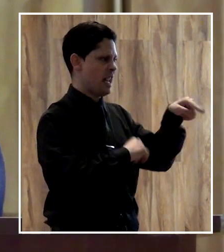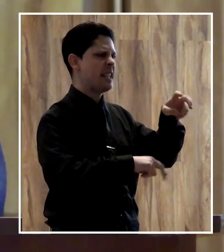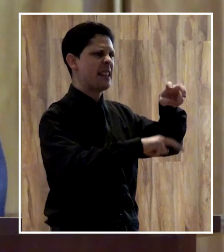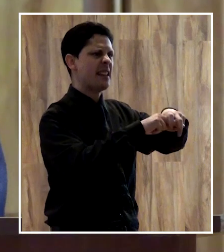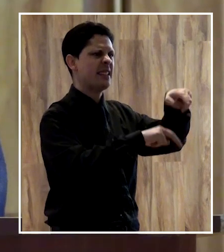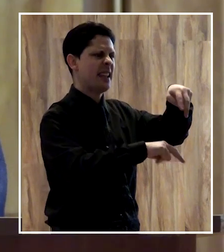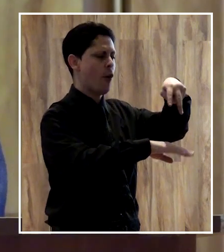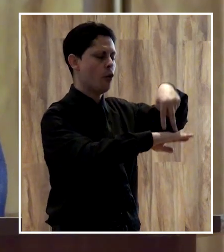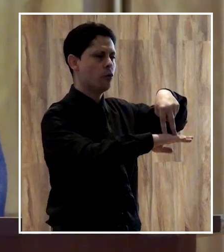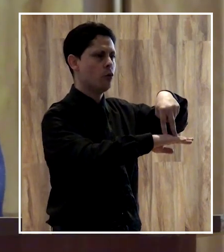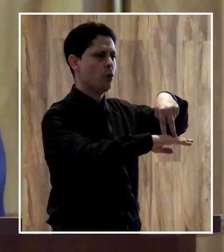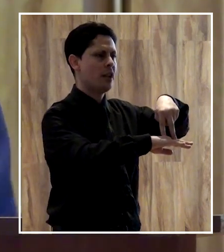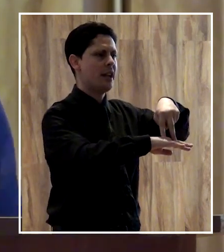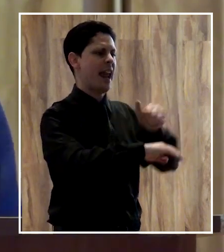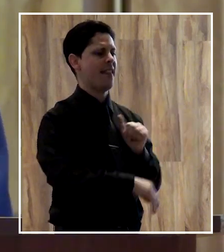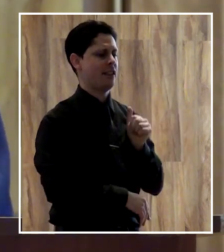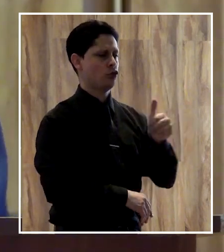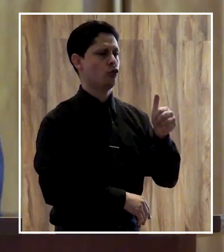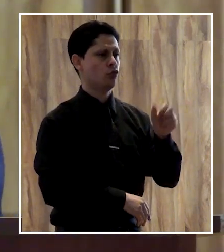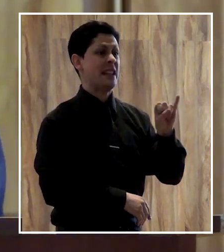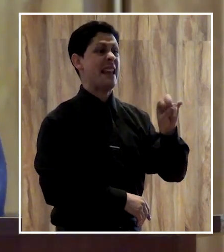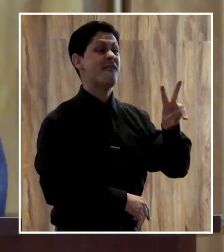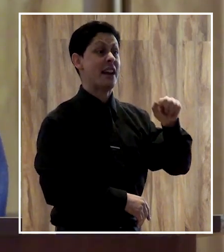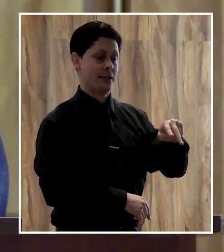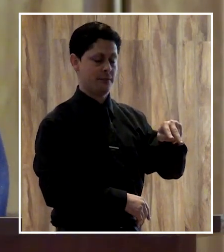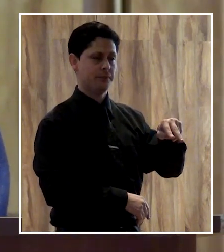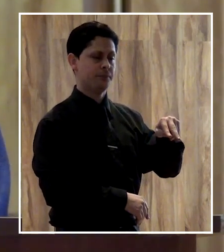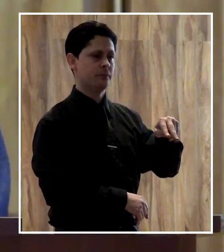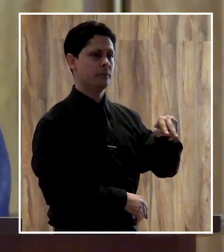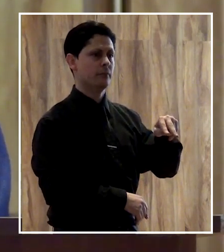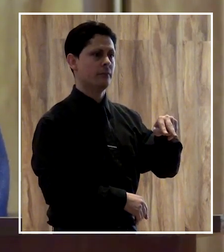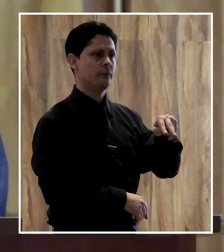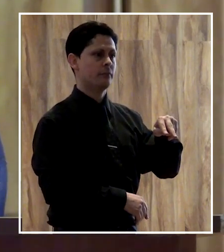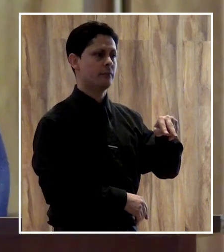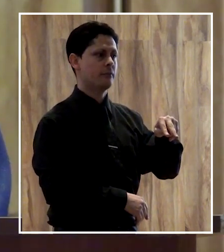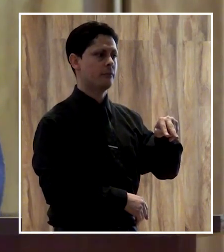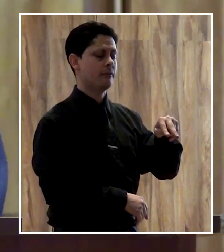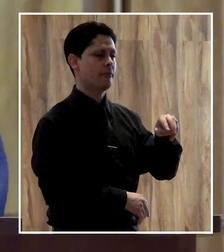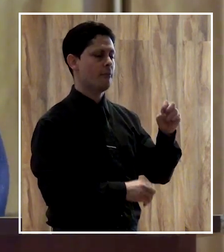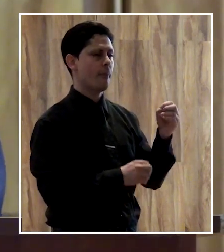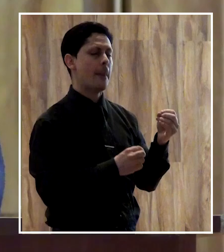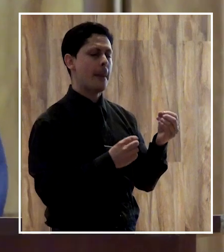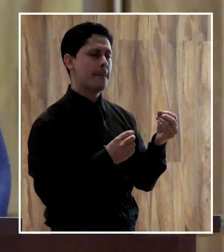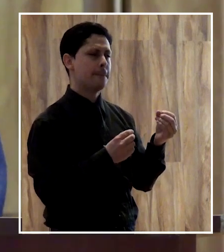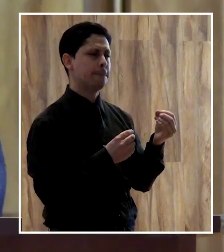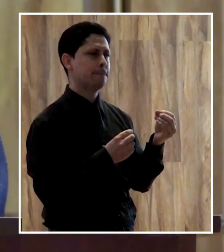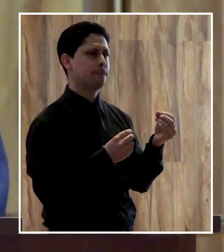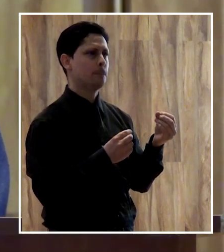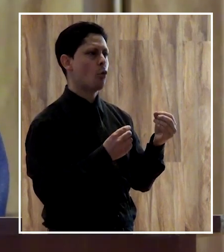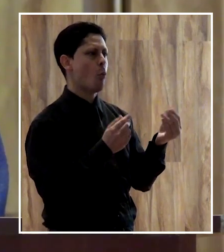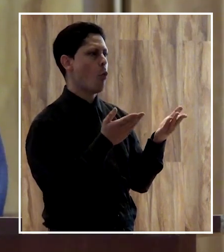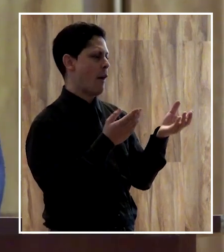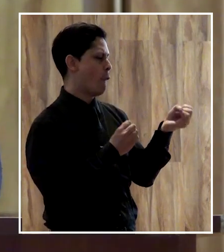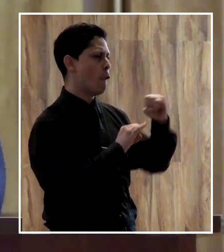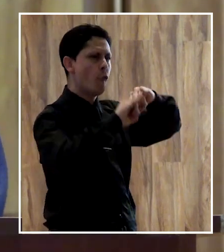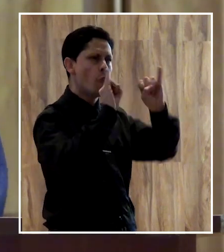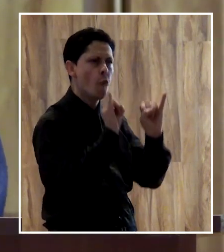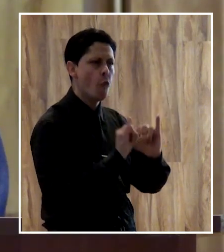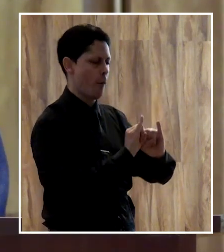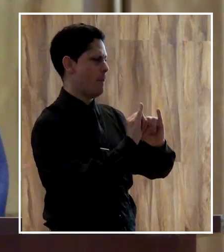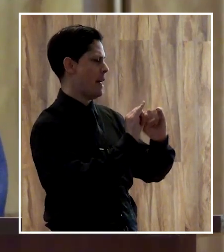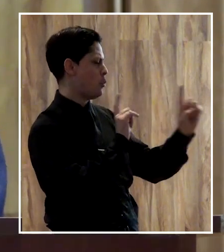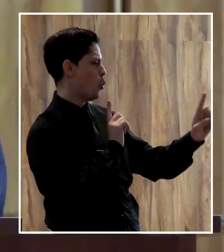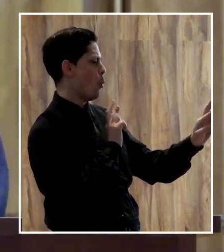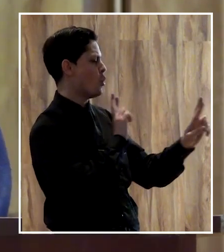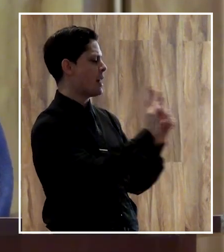dirección, de alguna manera ha dado luces de un tipo de relación y de